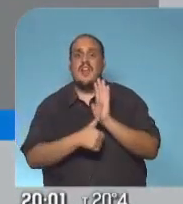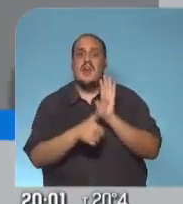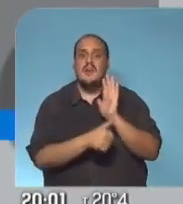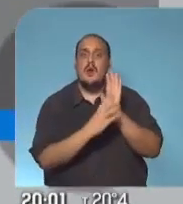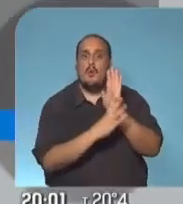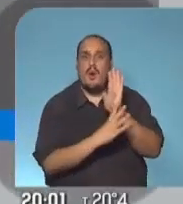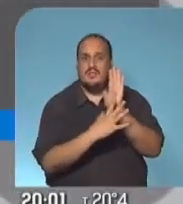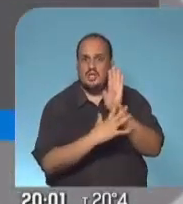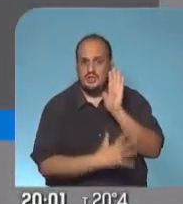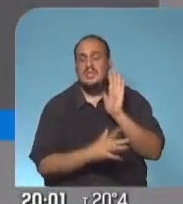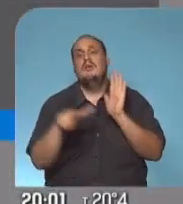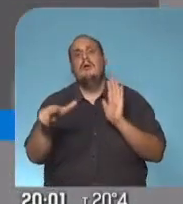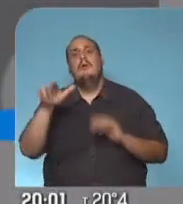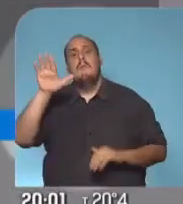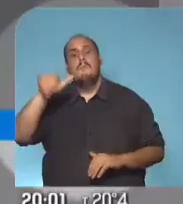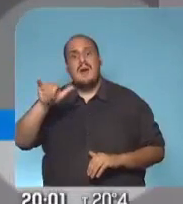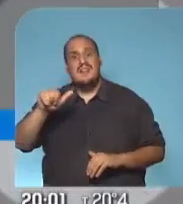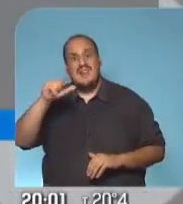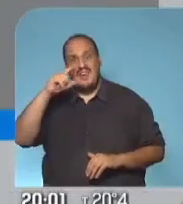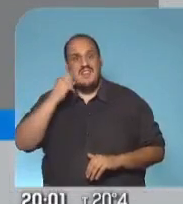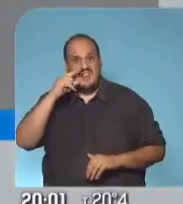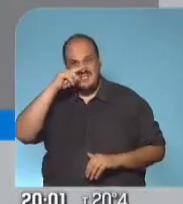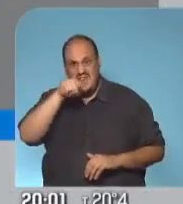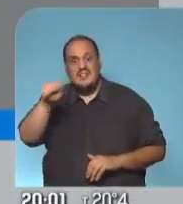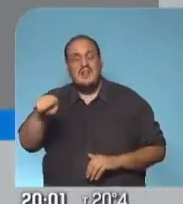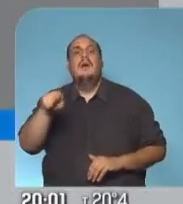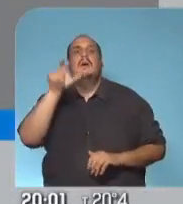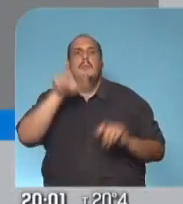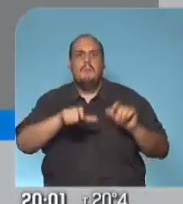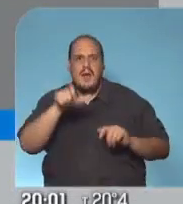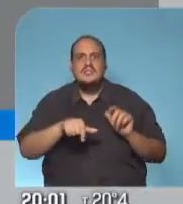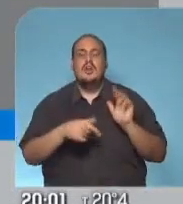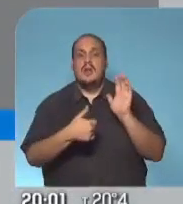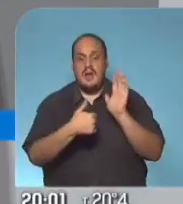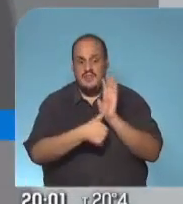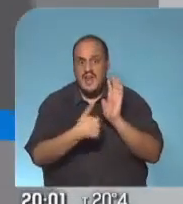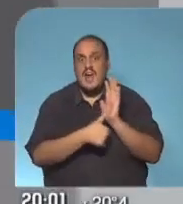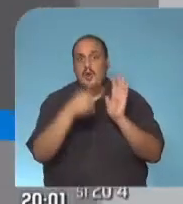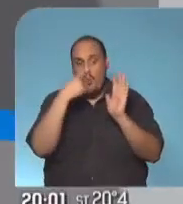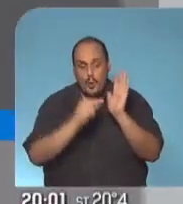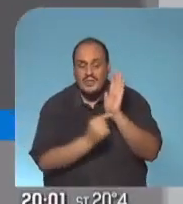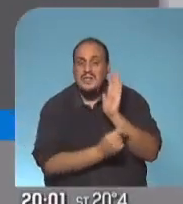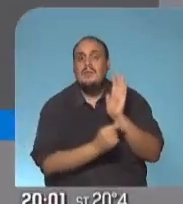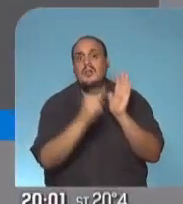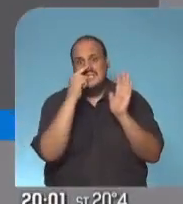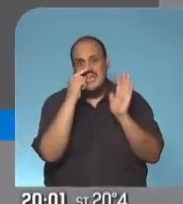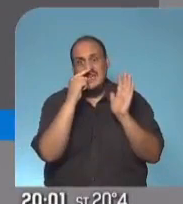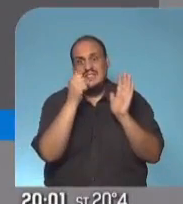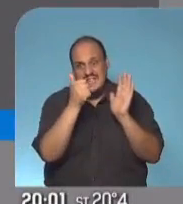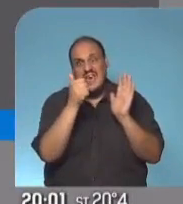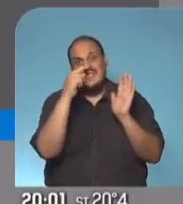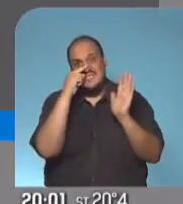en 4 y 5. Y el martes 7 de abril, todas aquellas personas que posean un DNI con la terminación en números